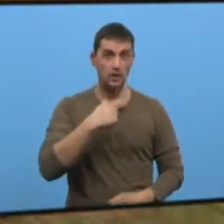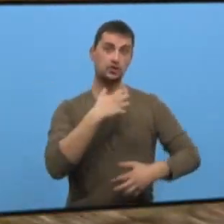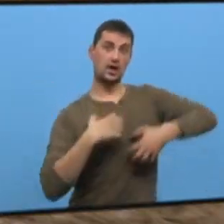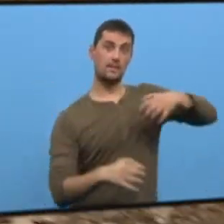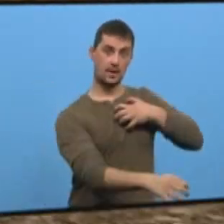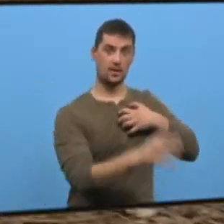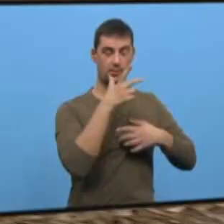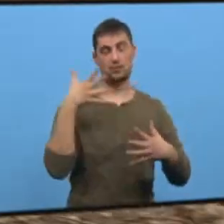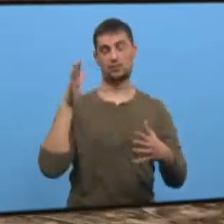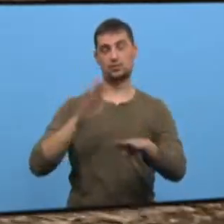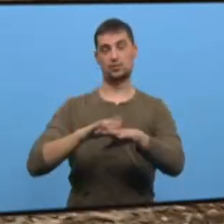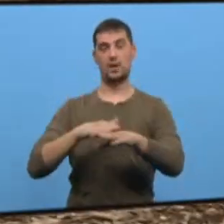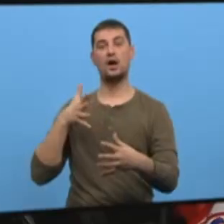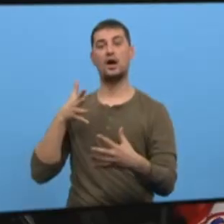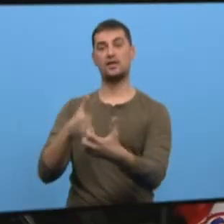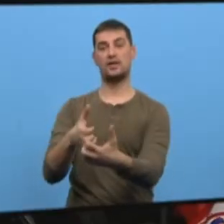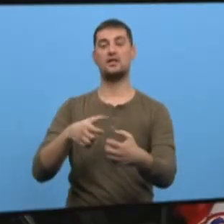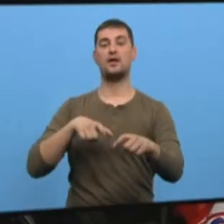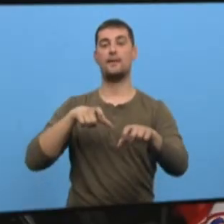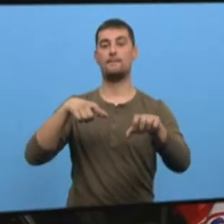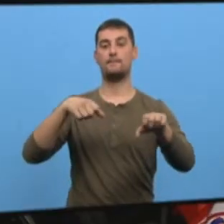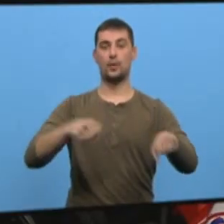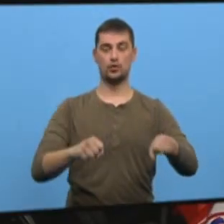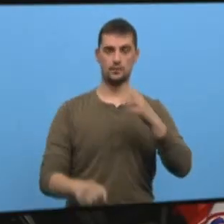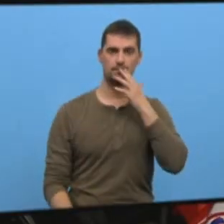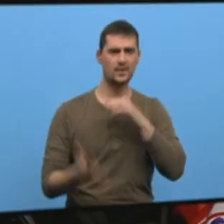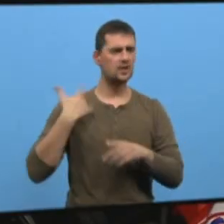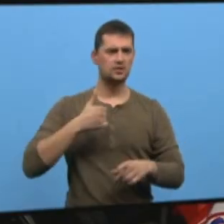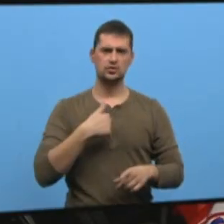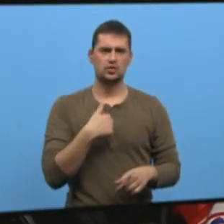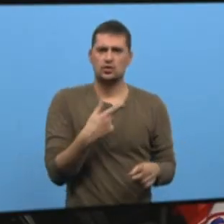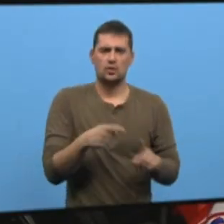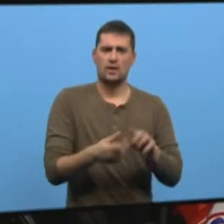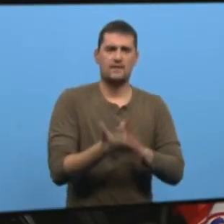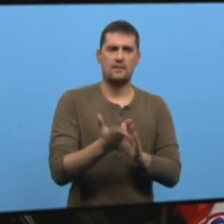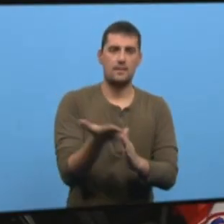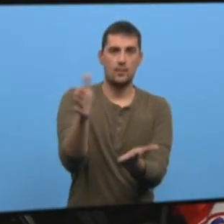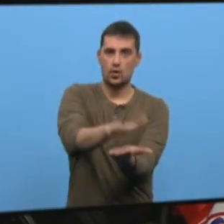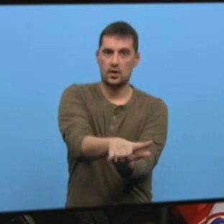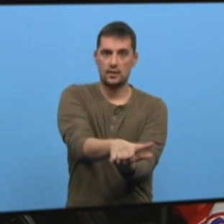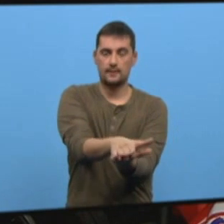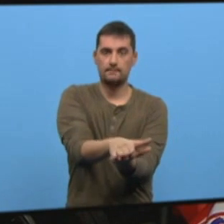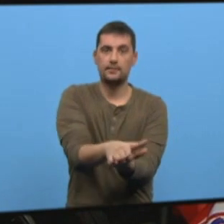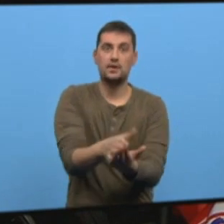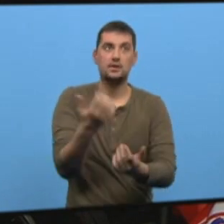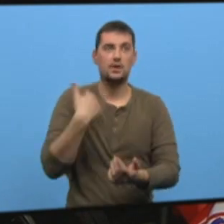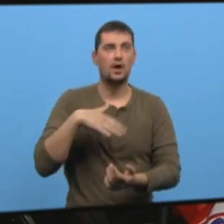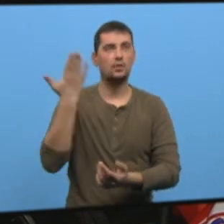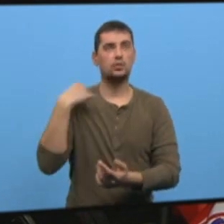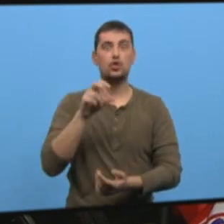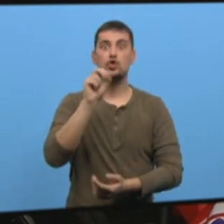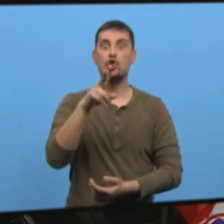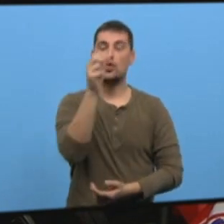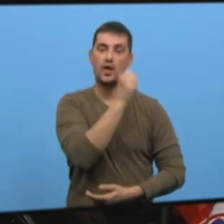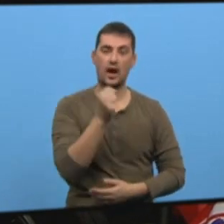accidente de moto tema está que estaba era una persona que un horas de vida ahora 12os que est